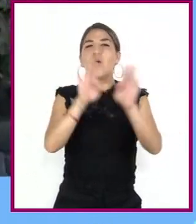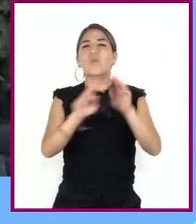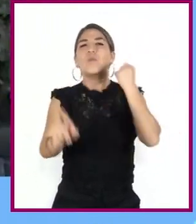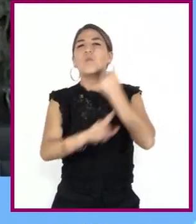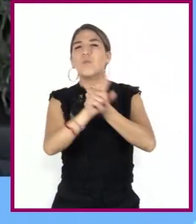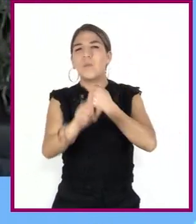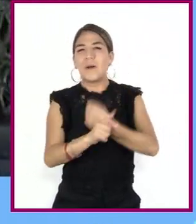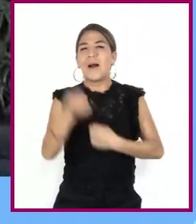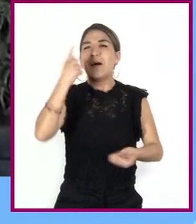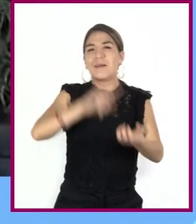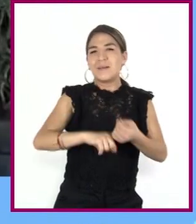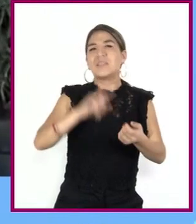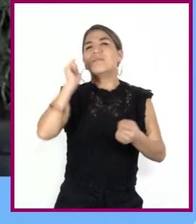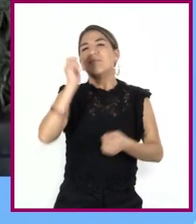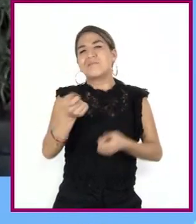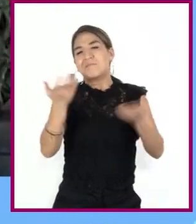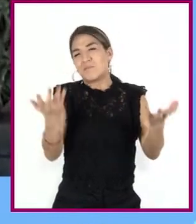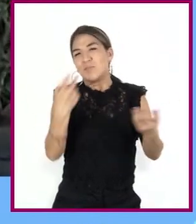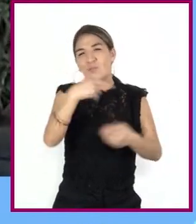problemas o las situaciones.